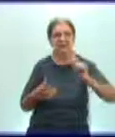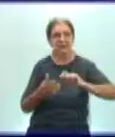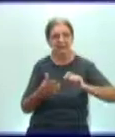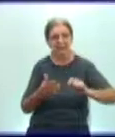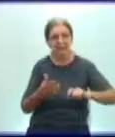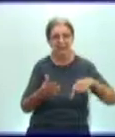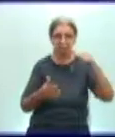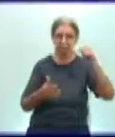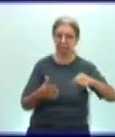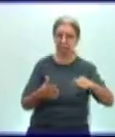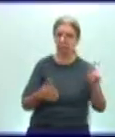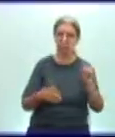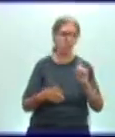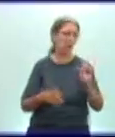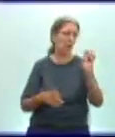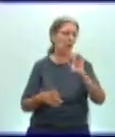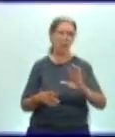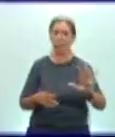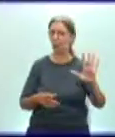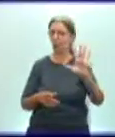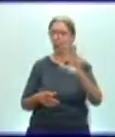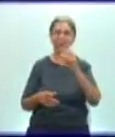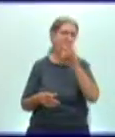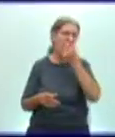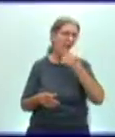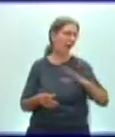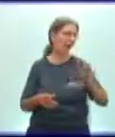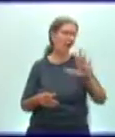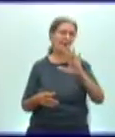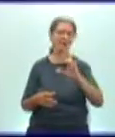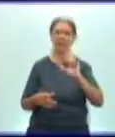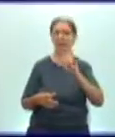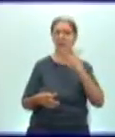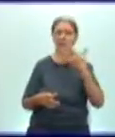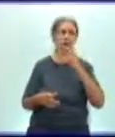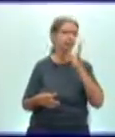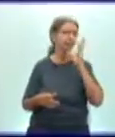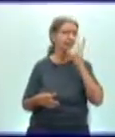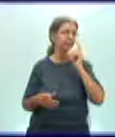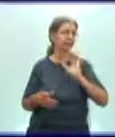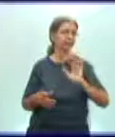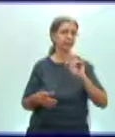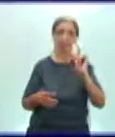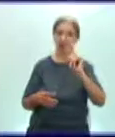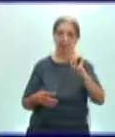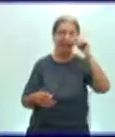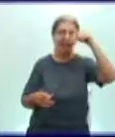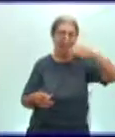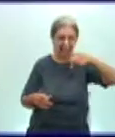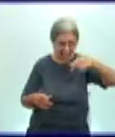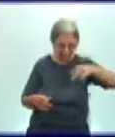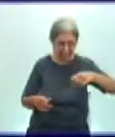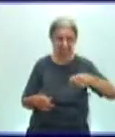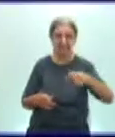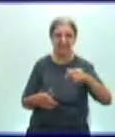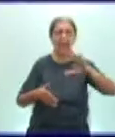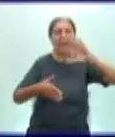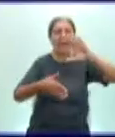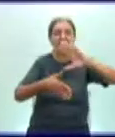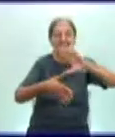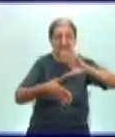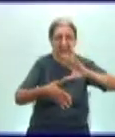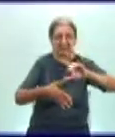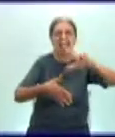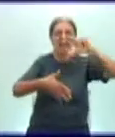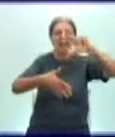en la culta Europa o en África, que tiene excelentes cuenteros también, sino en nuestra América y en